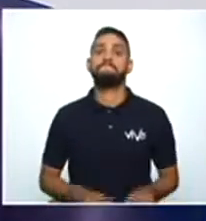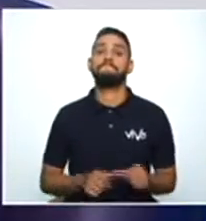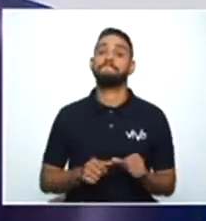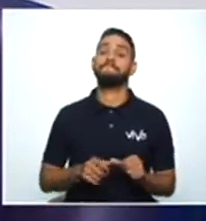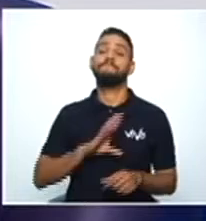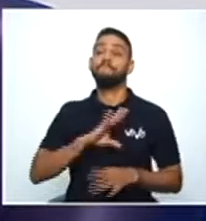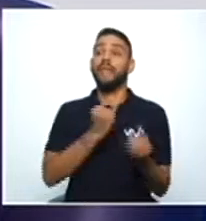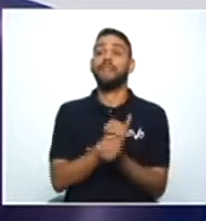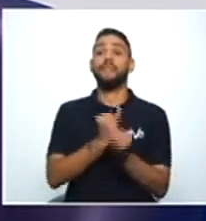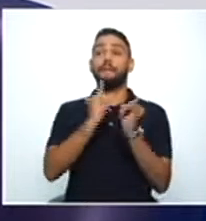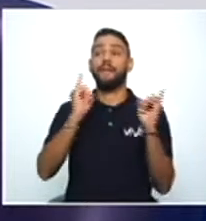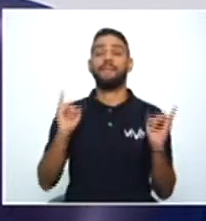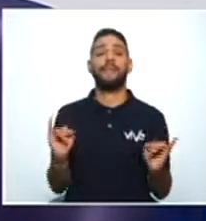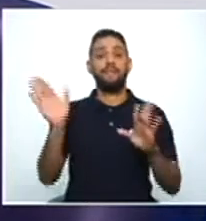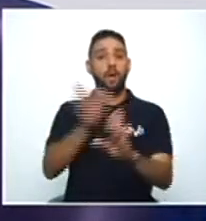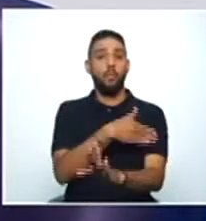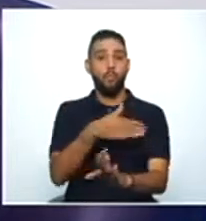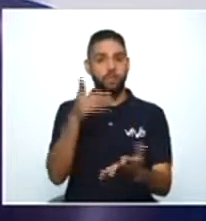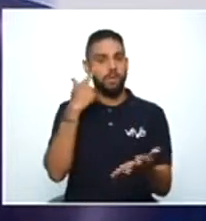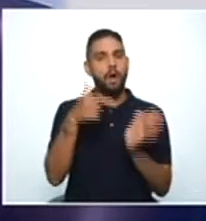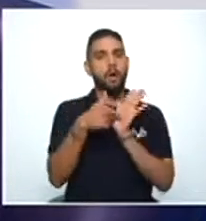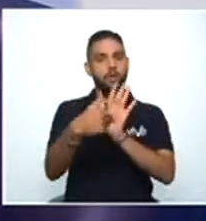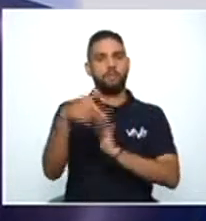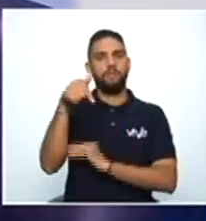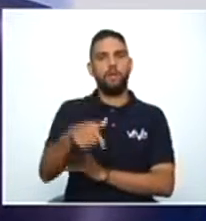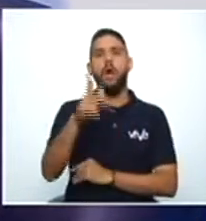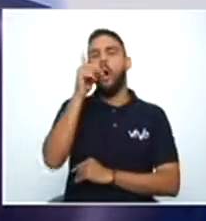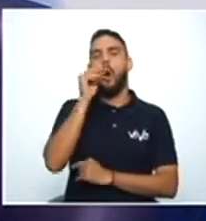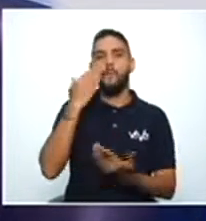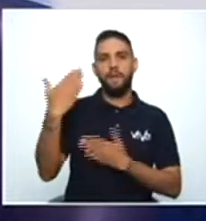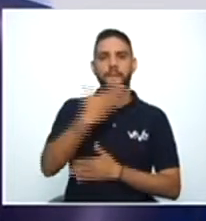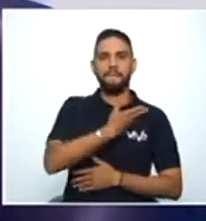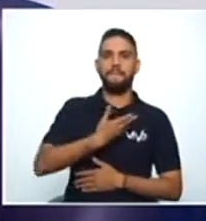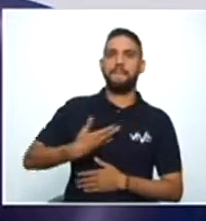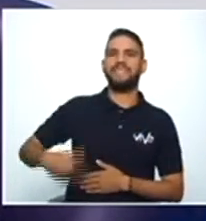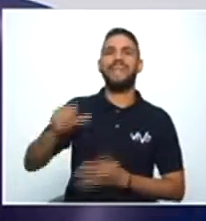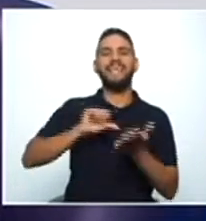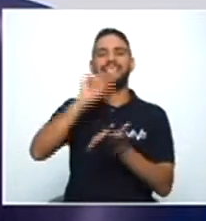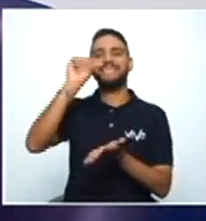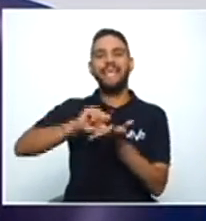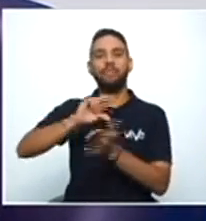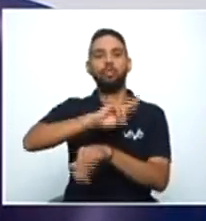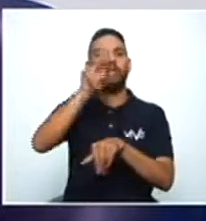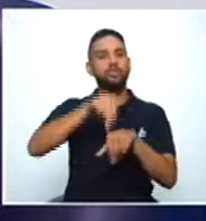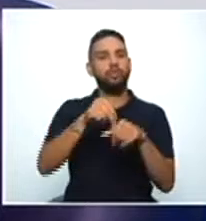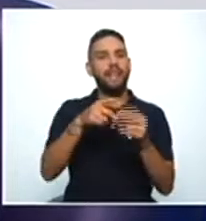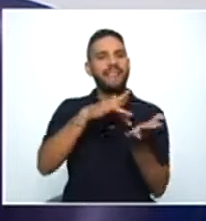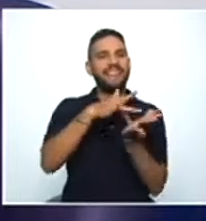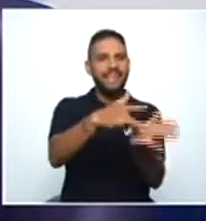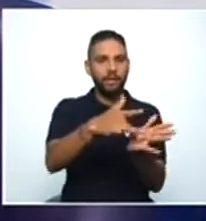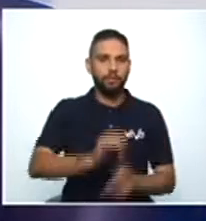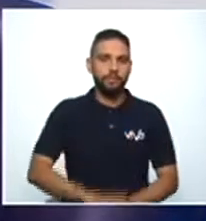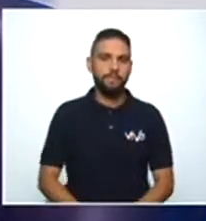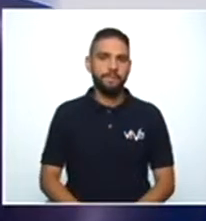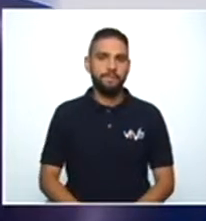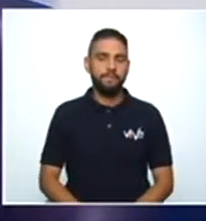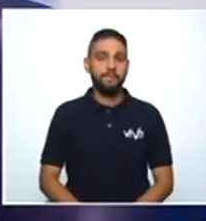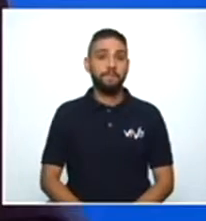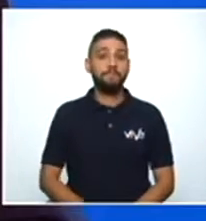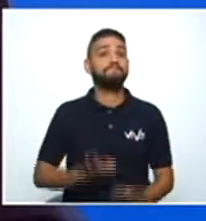soberanía sonora es el tema que estamos discutiendo hoy con armando flores presidente del centro nacional del disco cendis hemos dejado